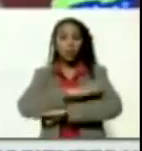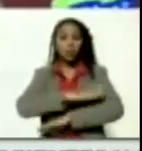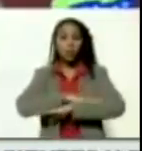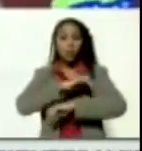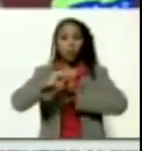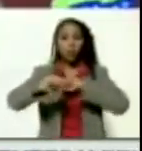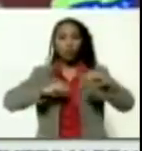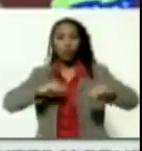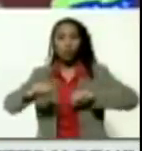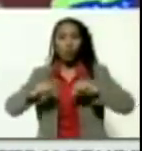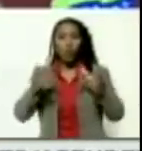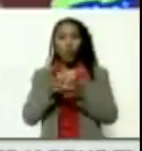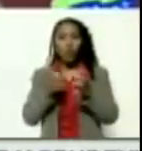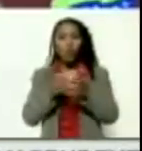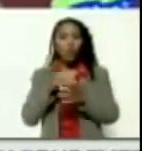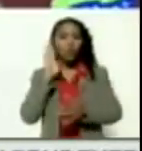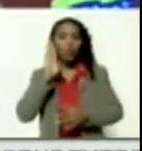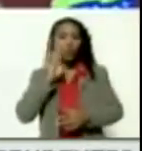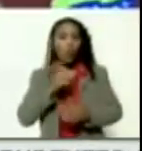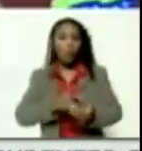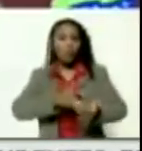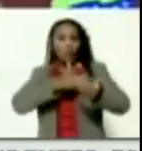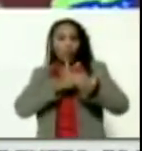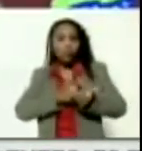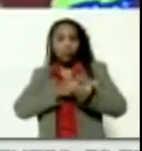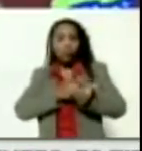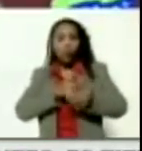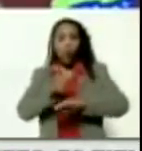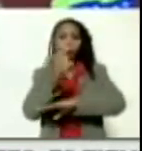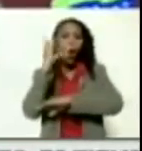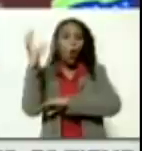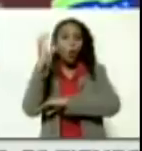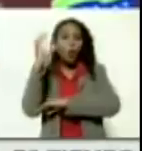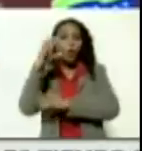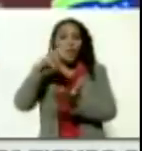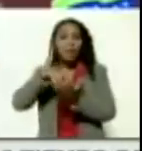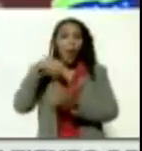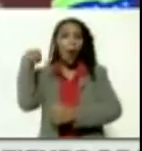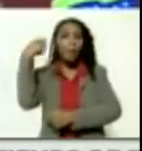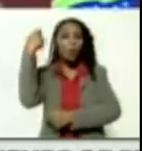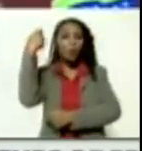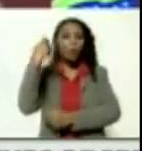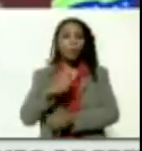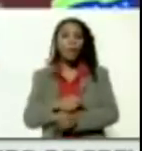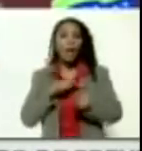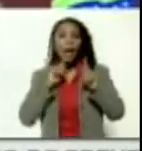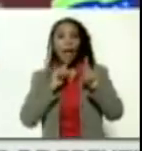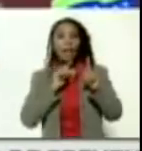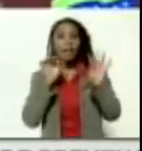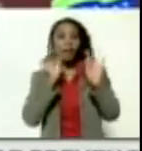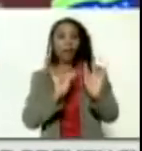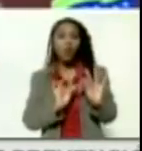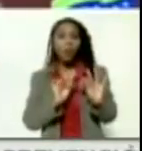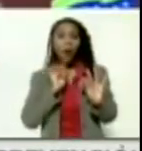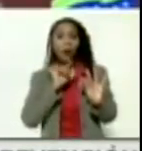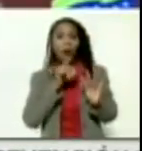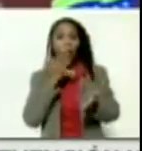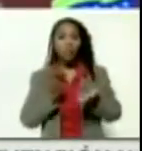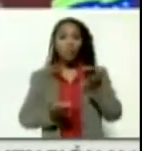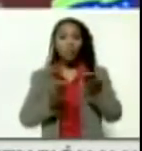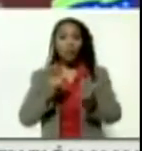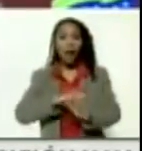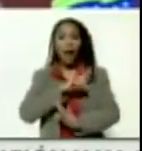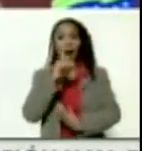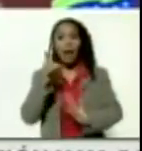contra grupos irregulares armados colombianos en el estado Apure. En este sentido, el balance